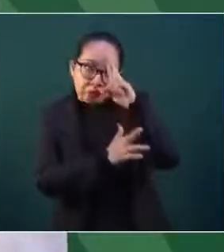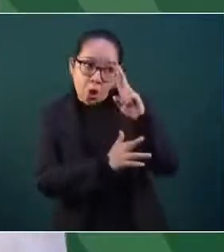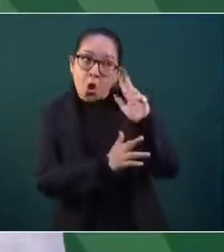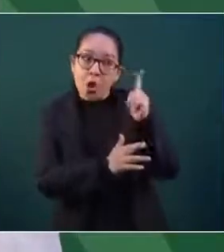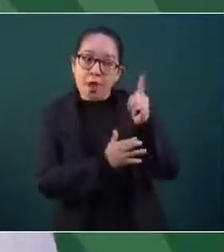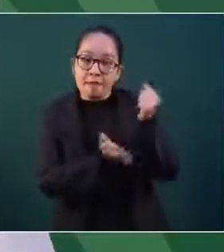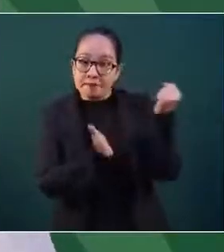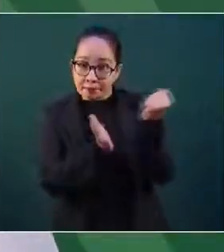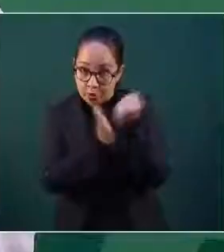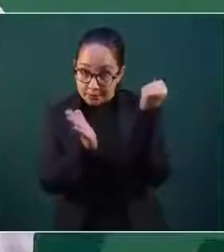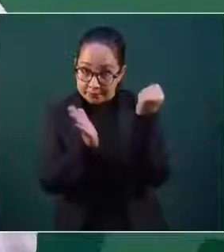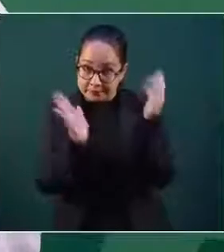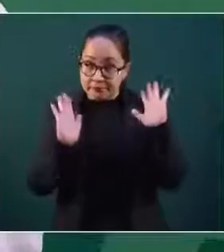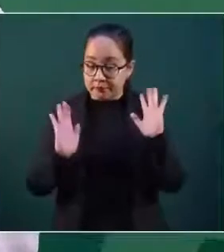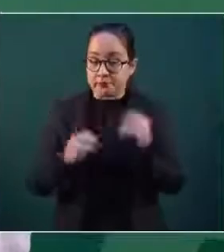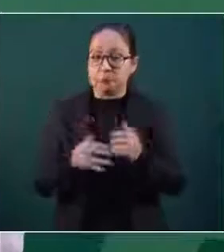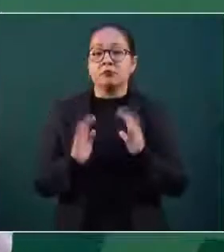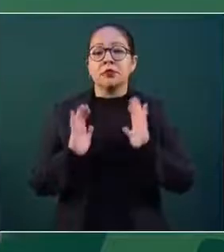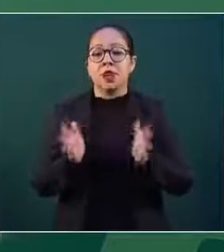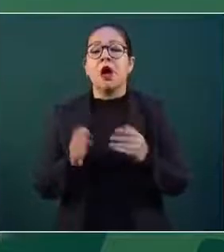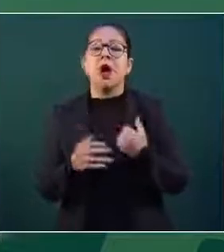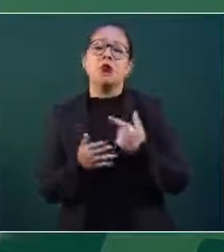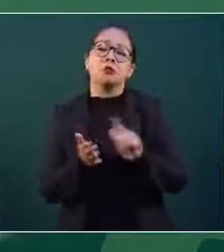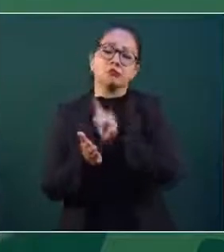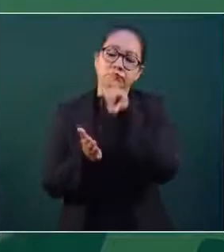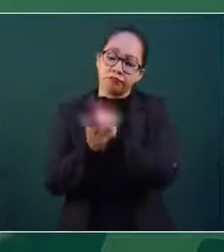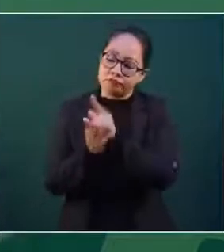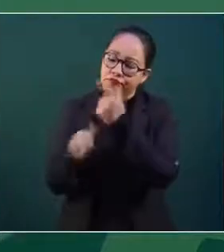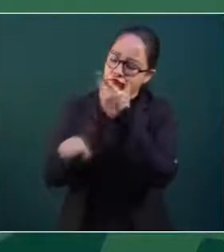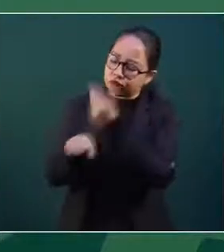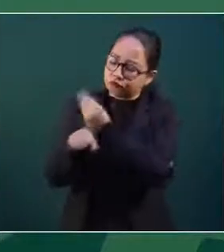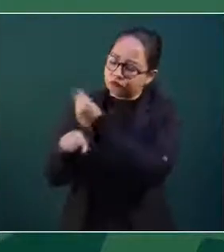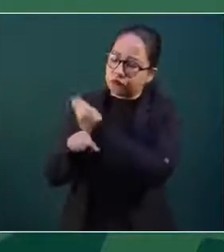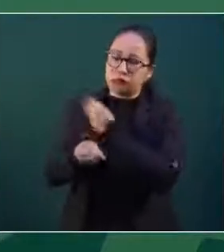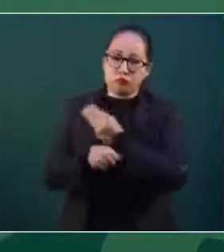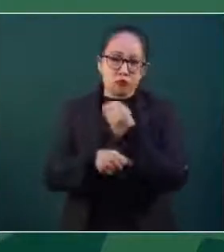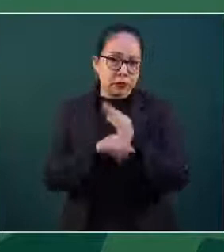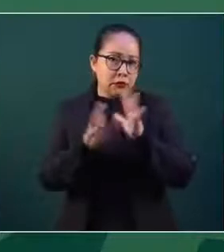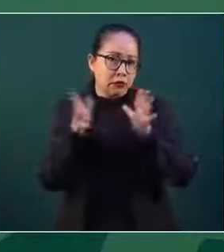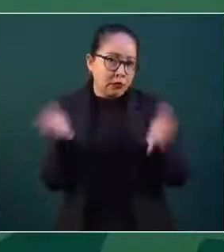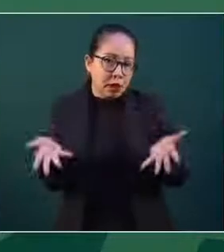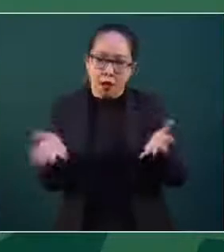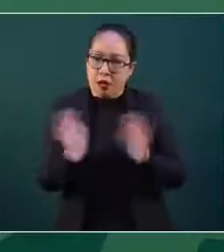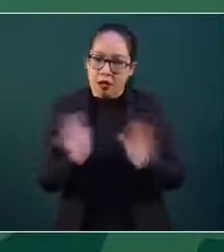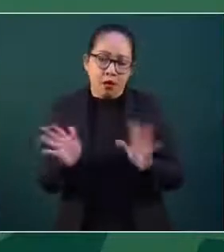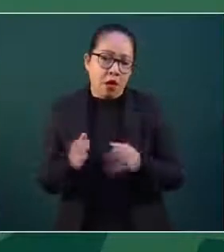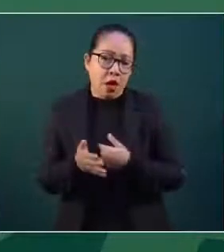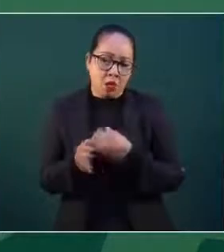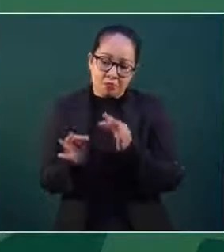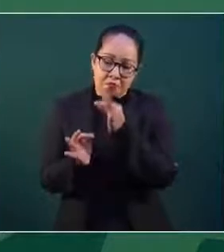reformas constitucionales están hechas, las fundamentales.